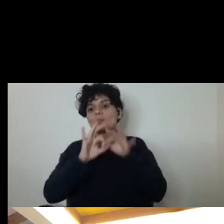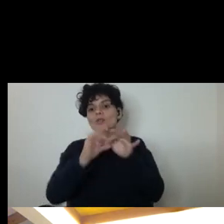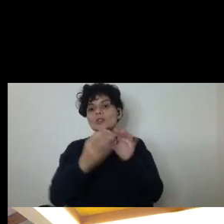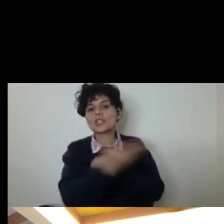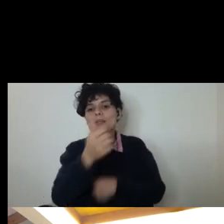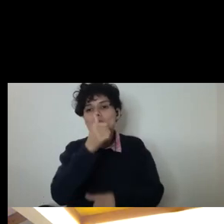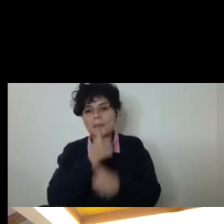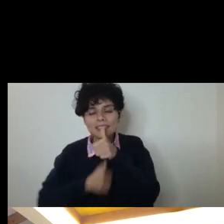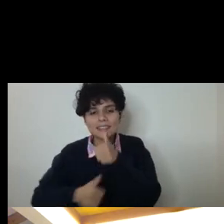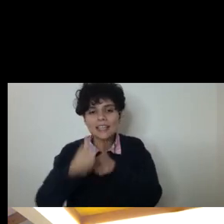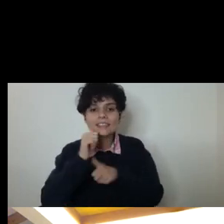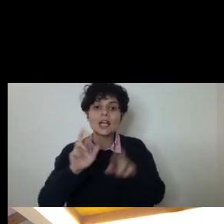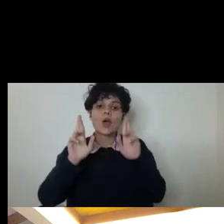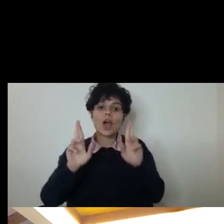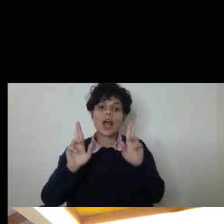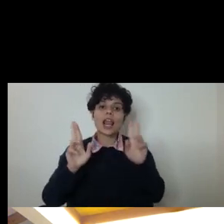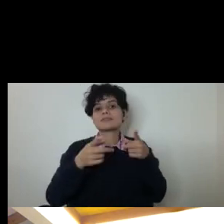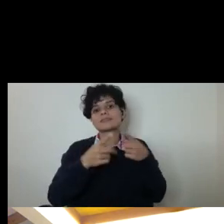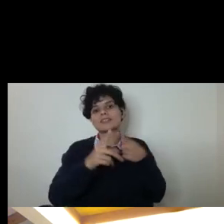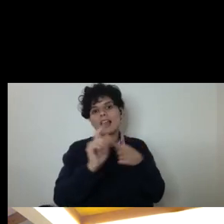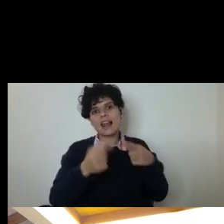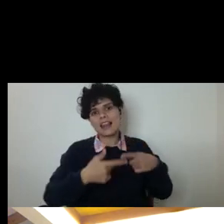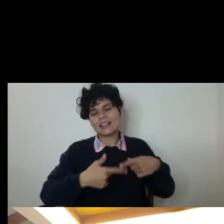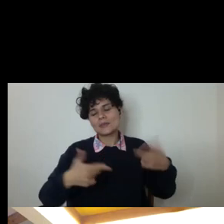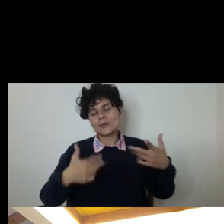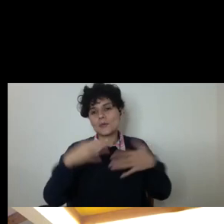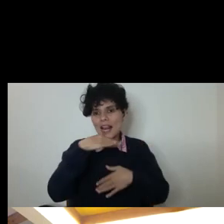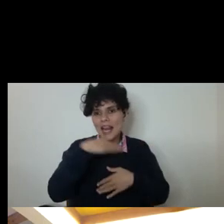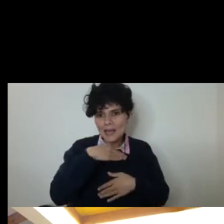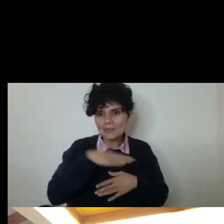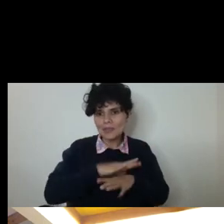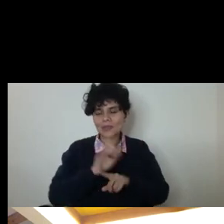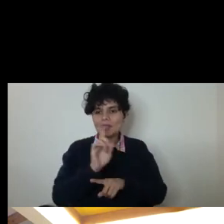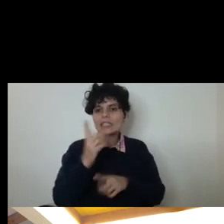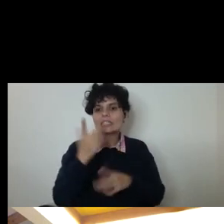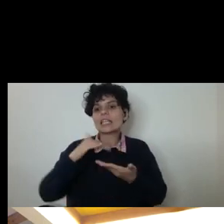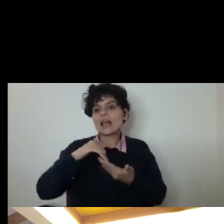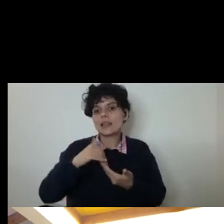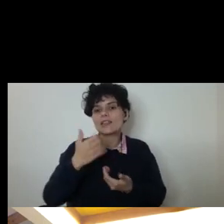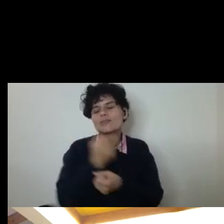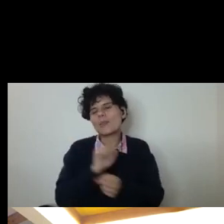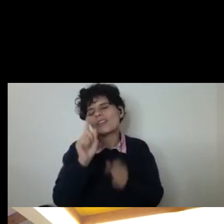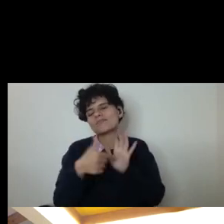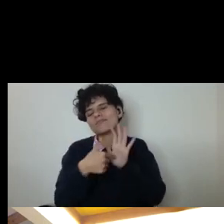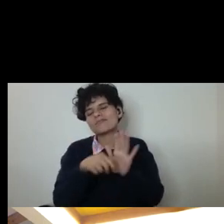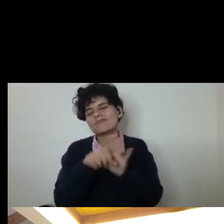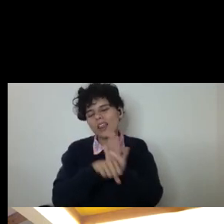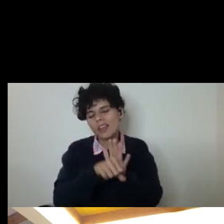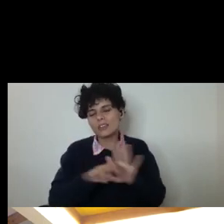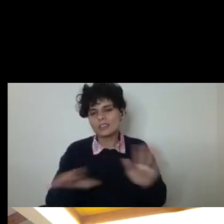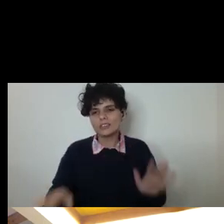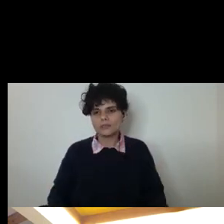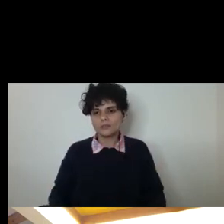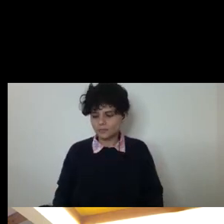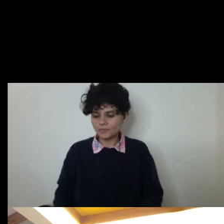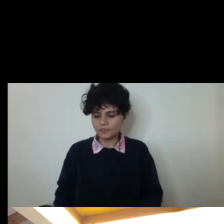y espero no haber sido demasiado rápida en presentar estas cosas, y lamento mucho que no las haya podido presentar las películas,